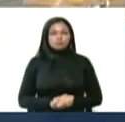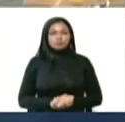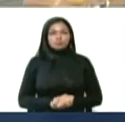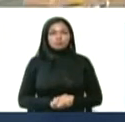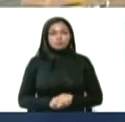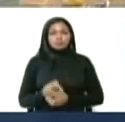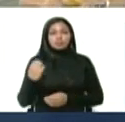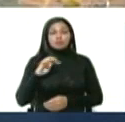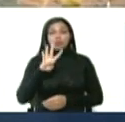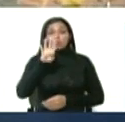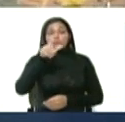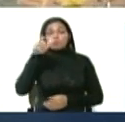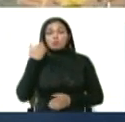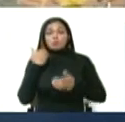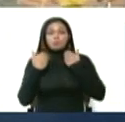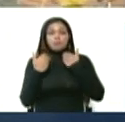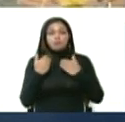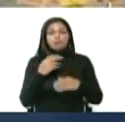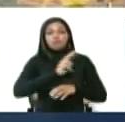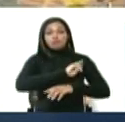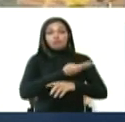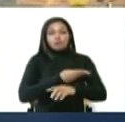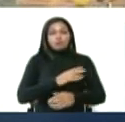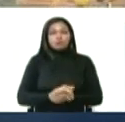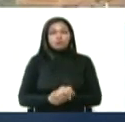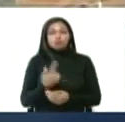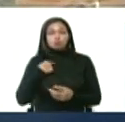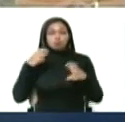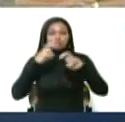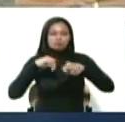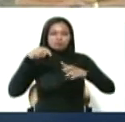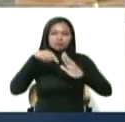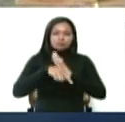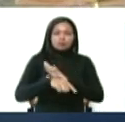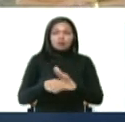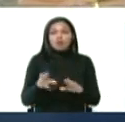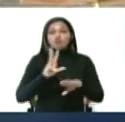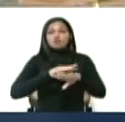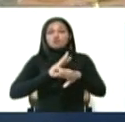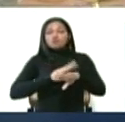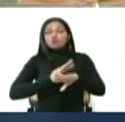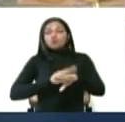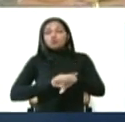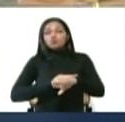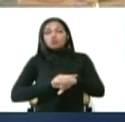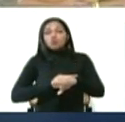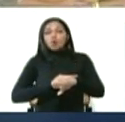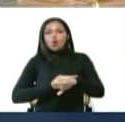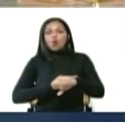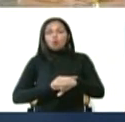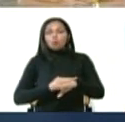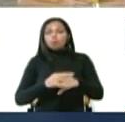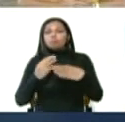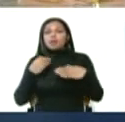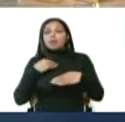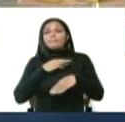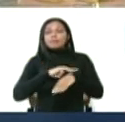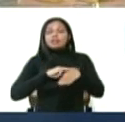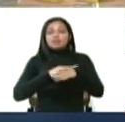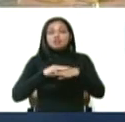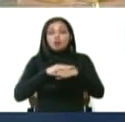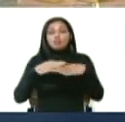Tenemos 4 casos graves, estaba revisándolo con el doctor Carlos Alvarado, 4 casos